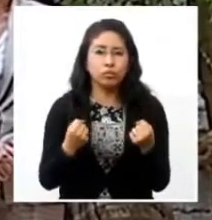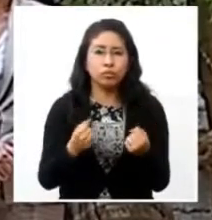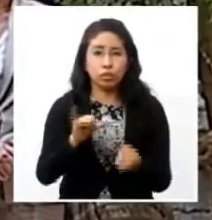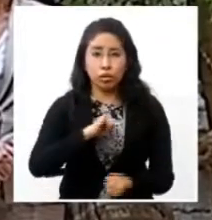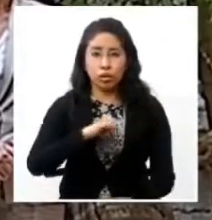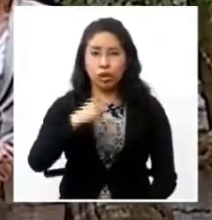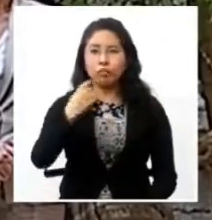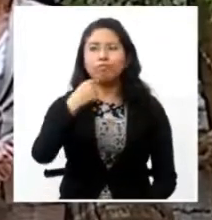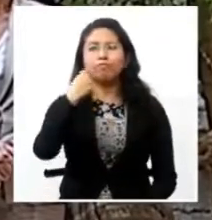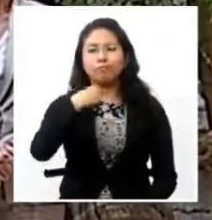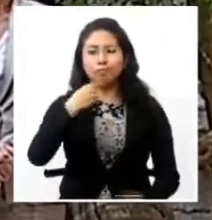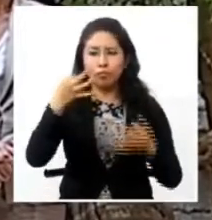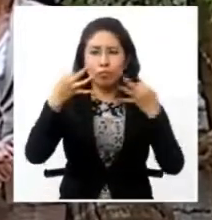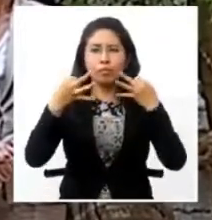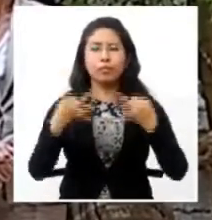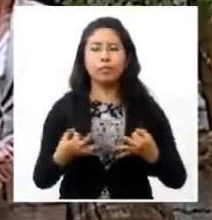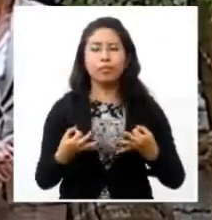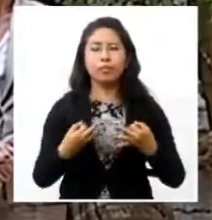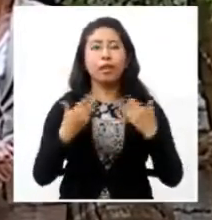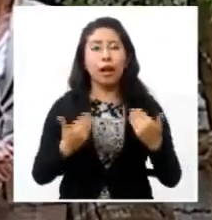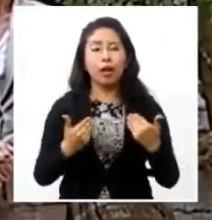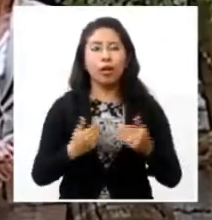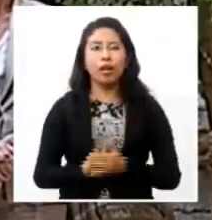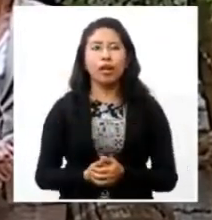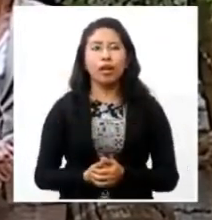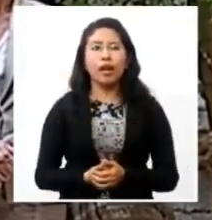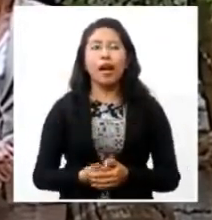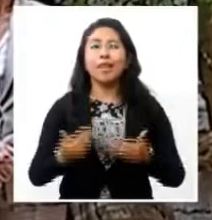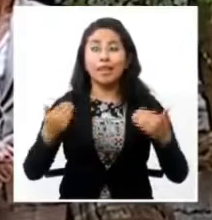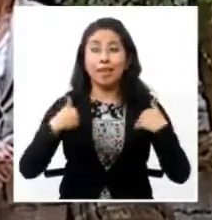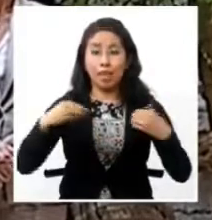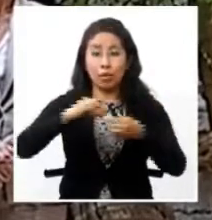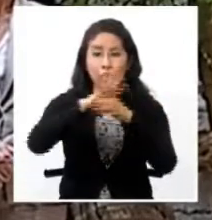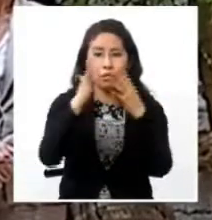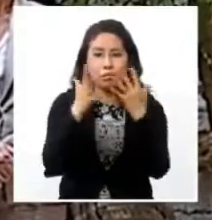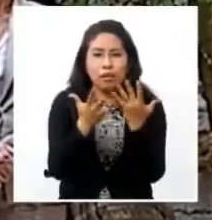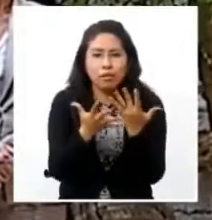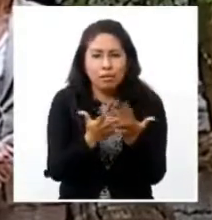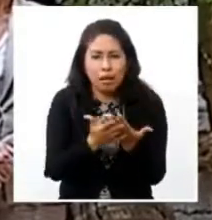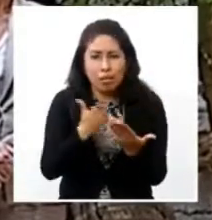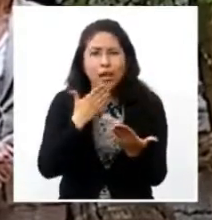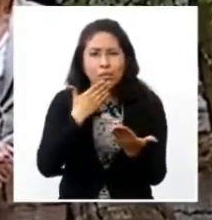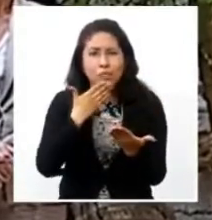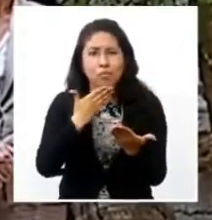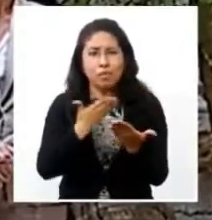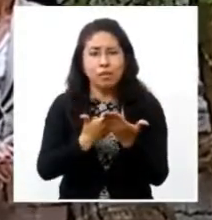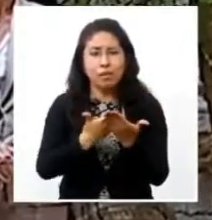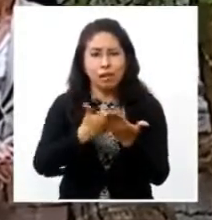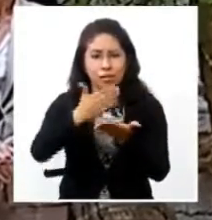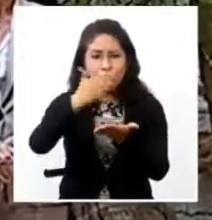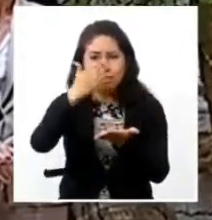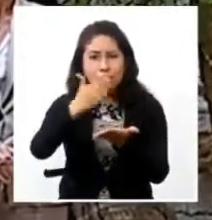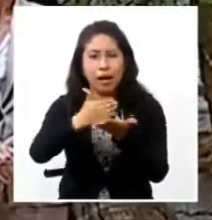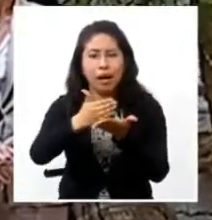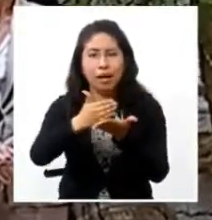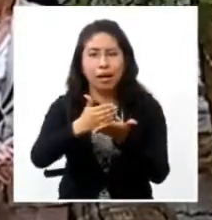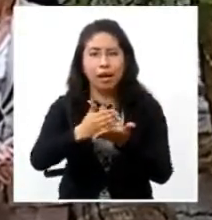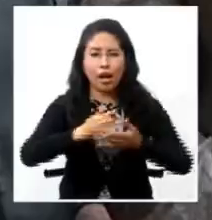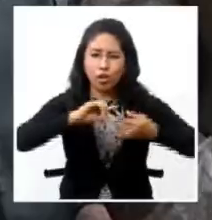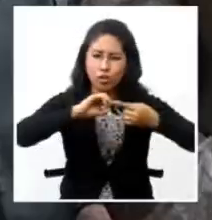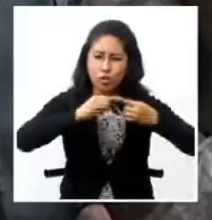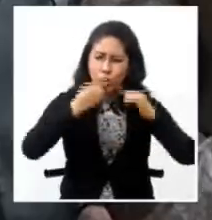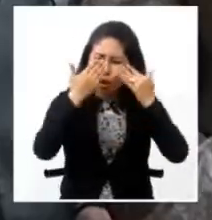frente, porque a esta altura tenemos una pandemia controlada. El dolor, el luto y la